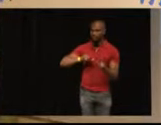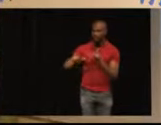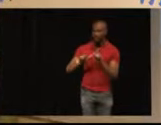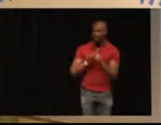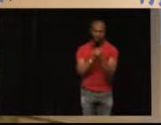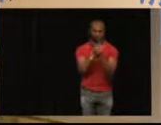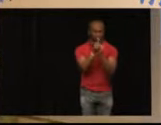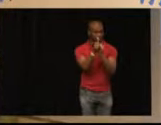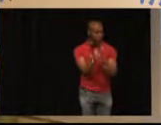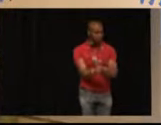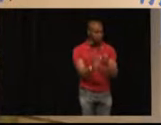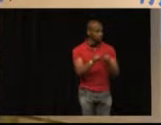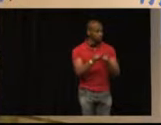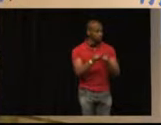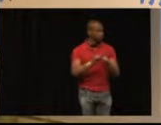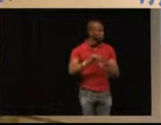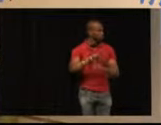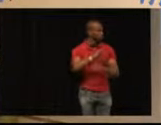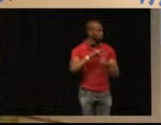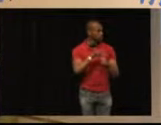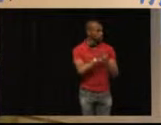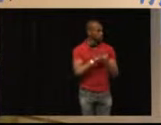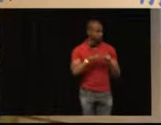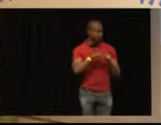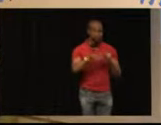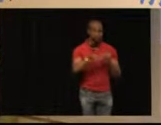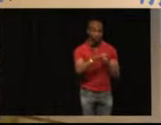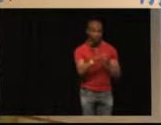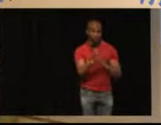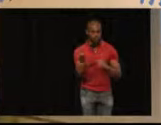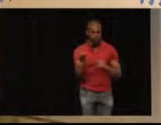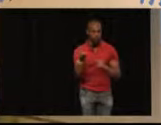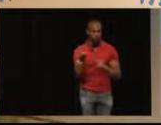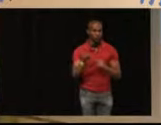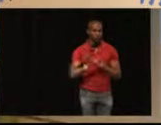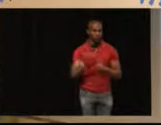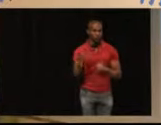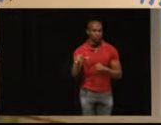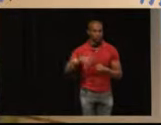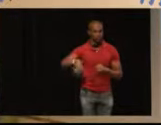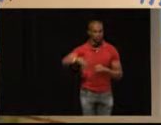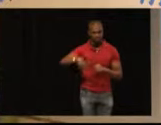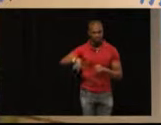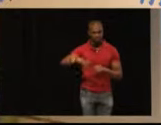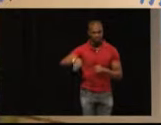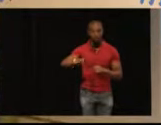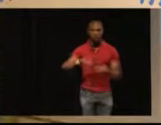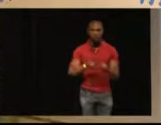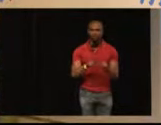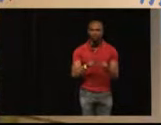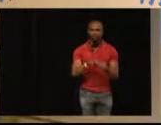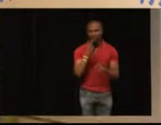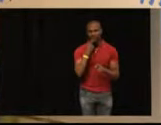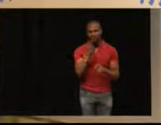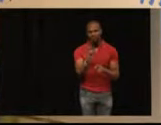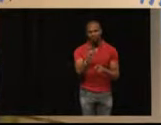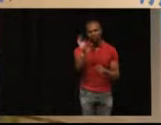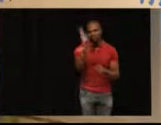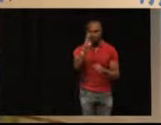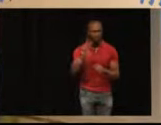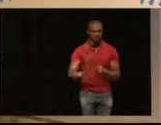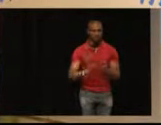trabajo del deporte y cambio social. Y finalmente, en otra área que todavía se habla muy poco